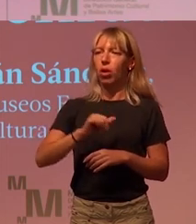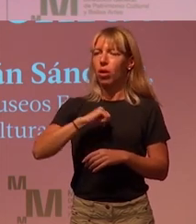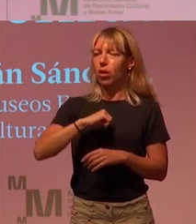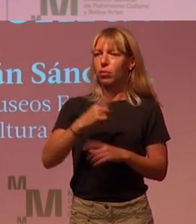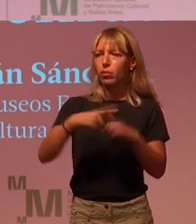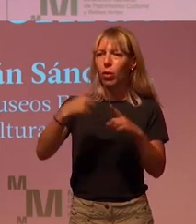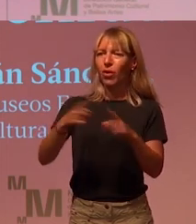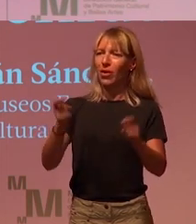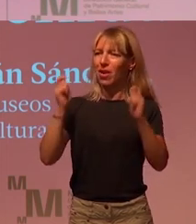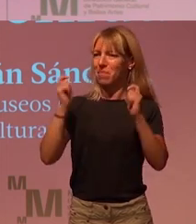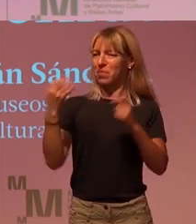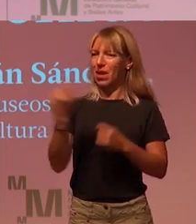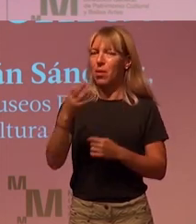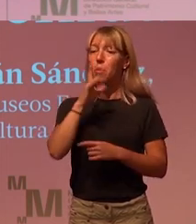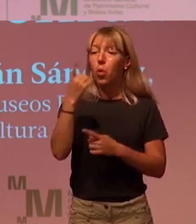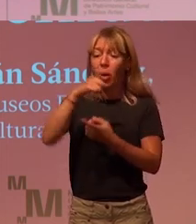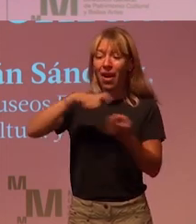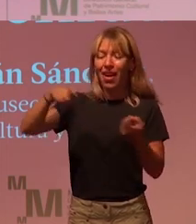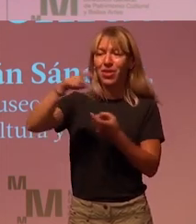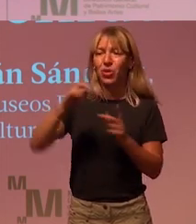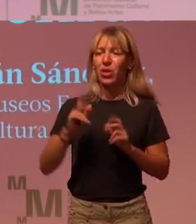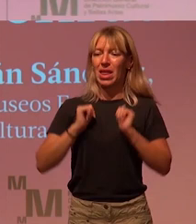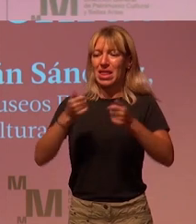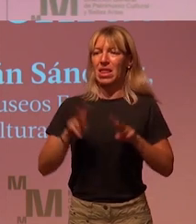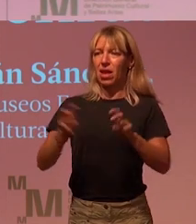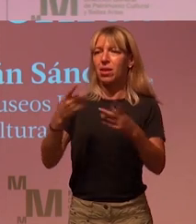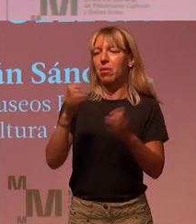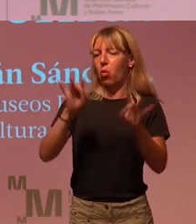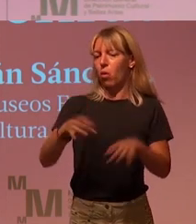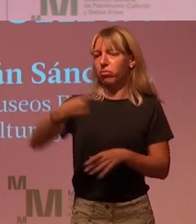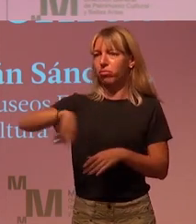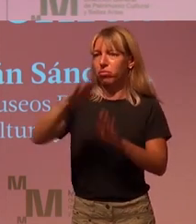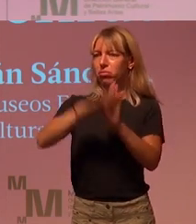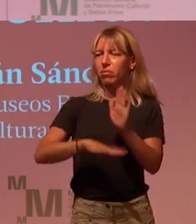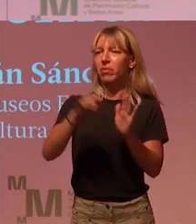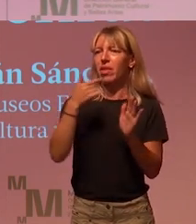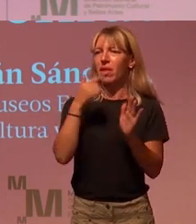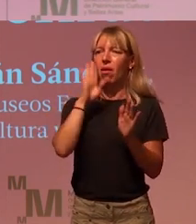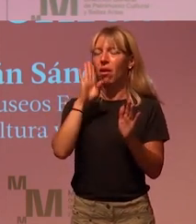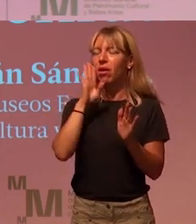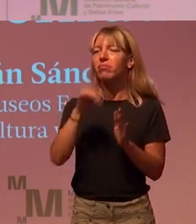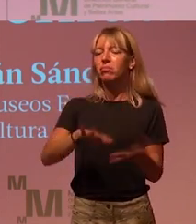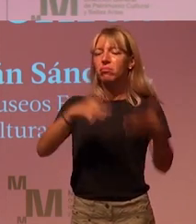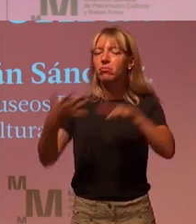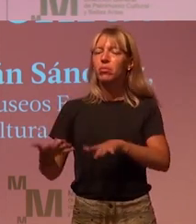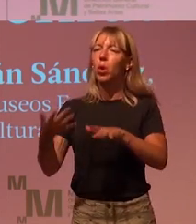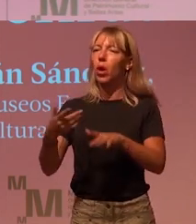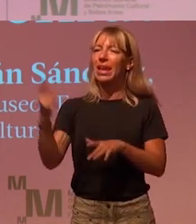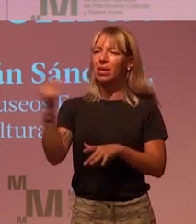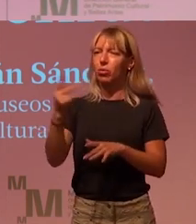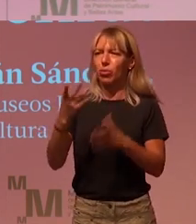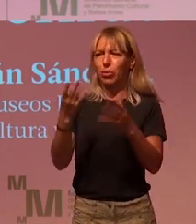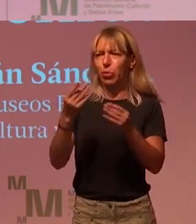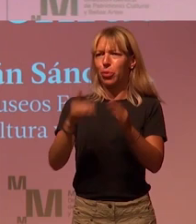celebrar, porque un año de iniciativas como esta se traducen en muchos